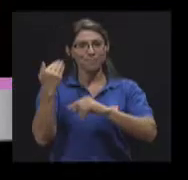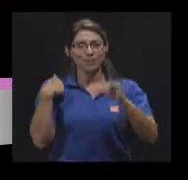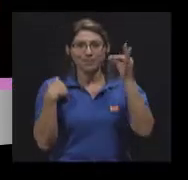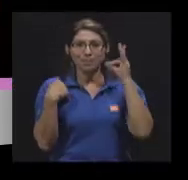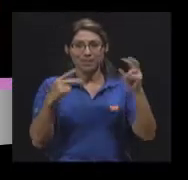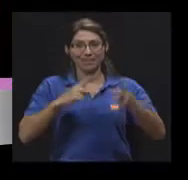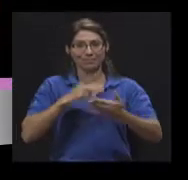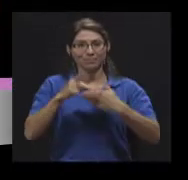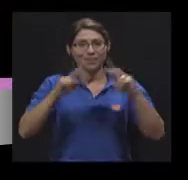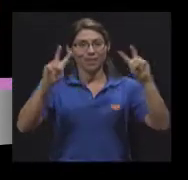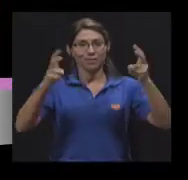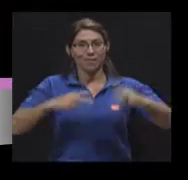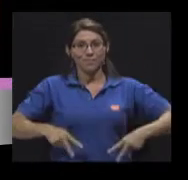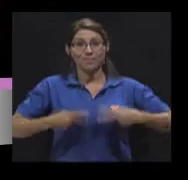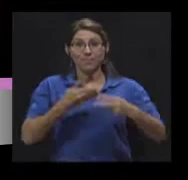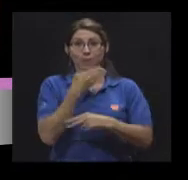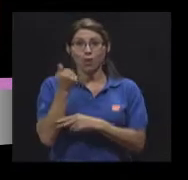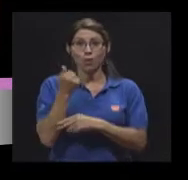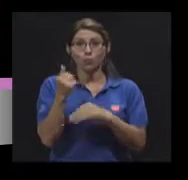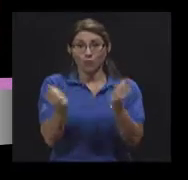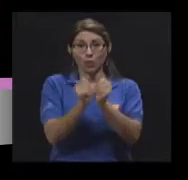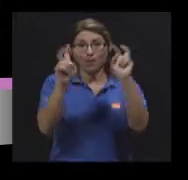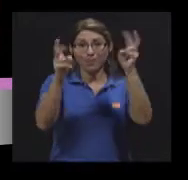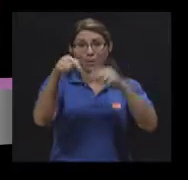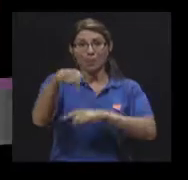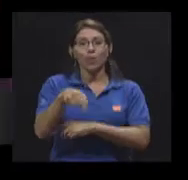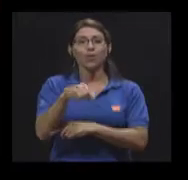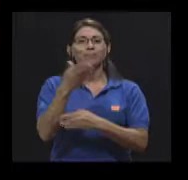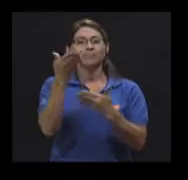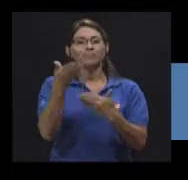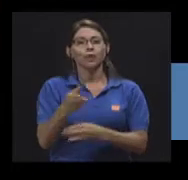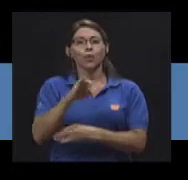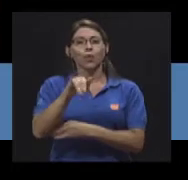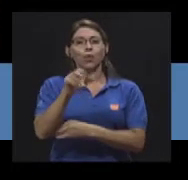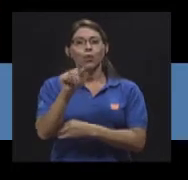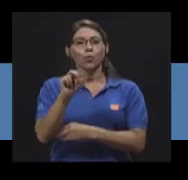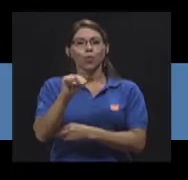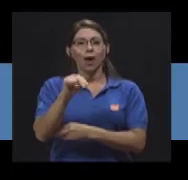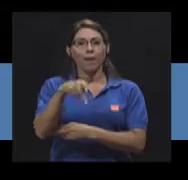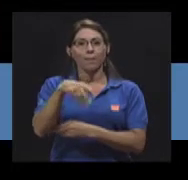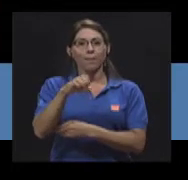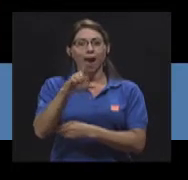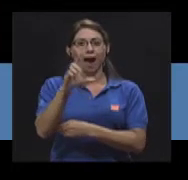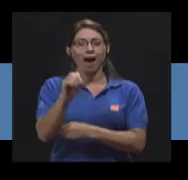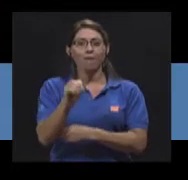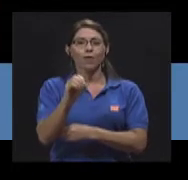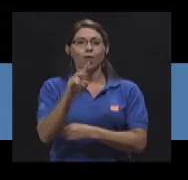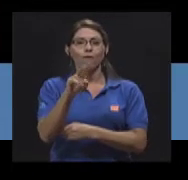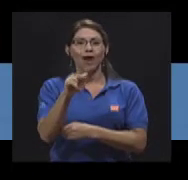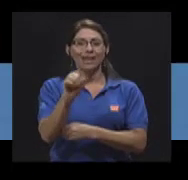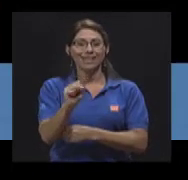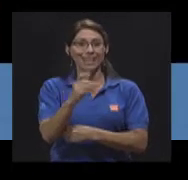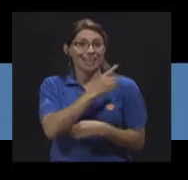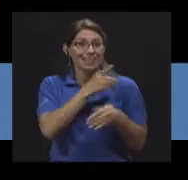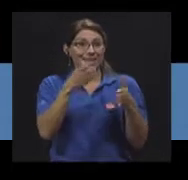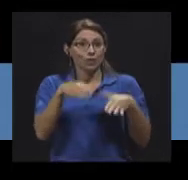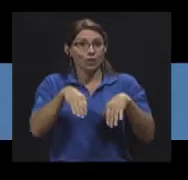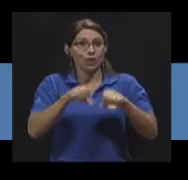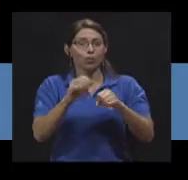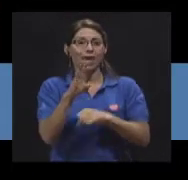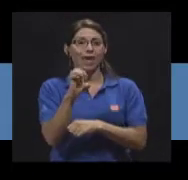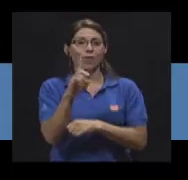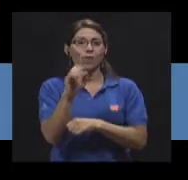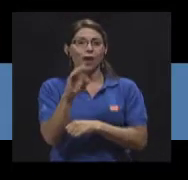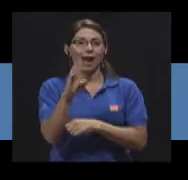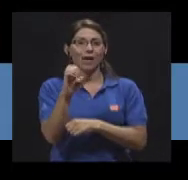Hola amigos y amigas de Vivir Mejor. A propósito del tema de hoy, nos acompaña Juan Pablo Vargas, director ejecutivo de Educa Alcohol Costa